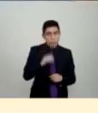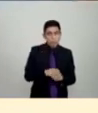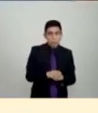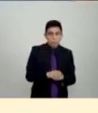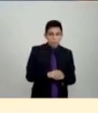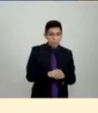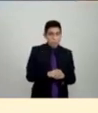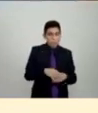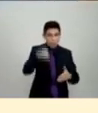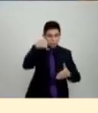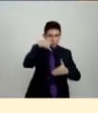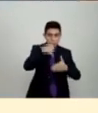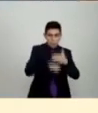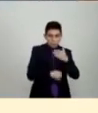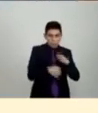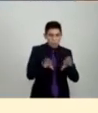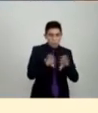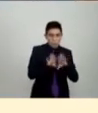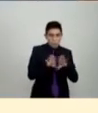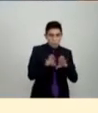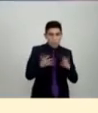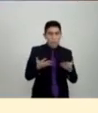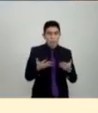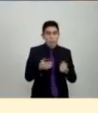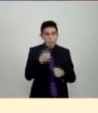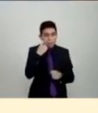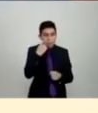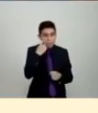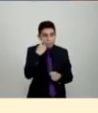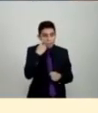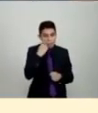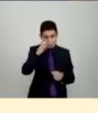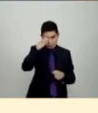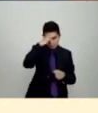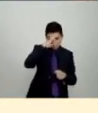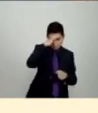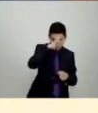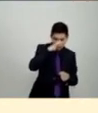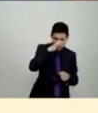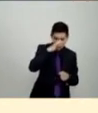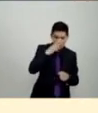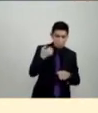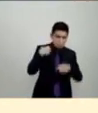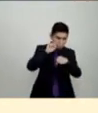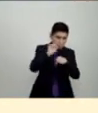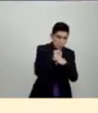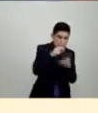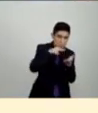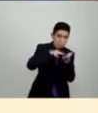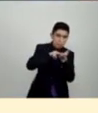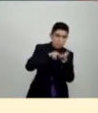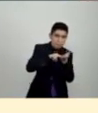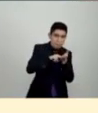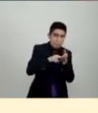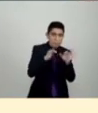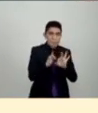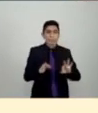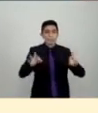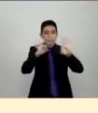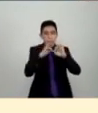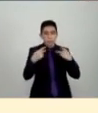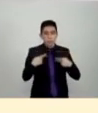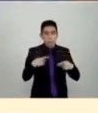pero había canales. O sea, había, fíjate, bueno, pues tú sabes muy bien la experiencia de la Semana Negra, lo importante que fue para unir, para que la gente se